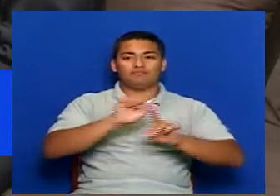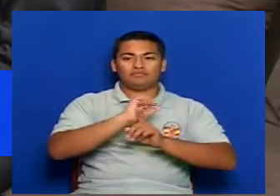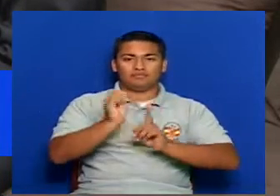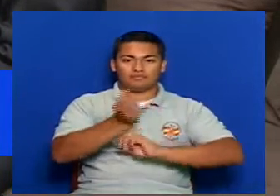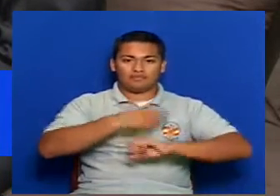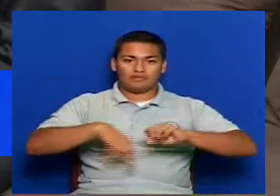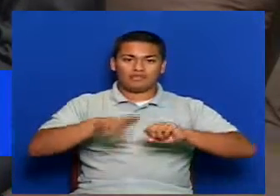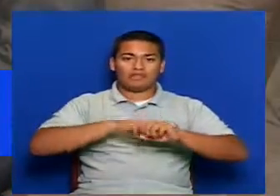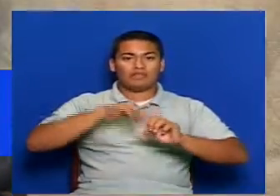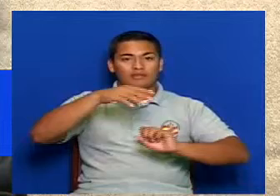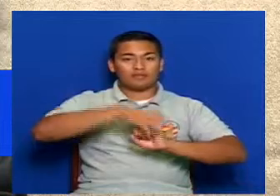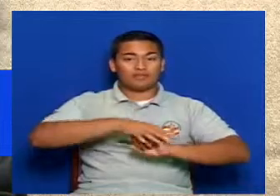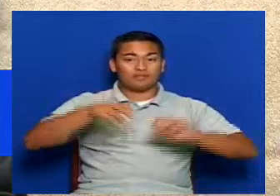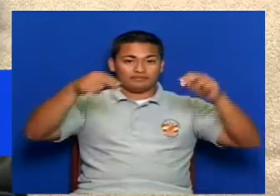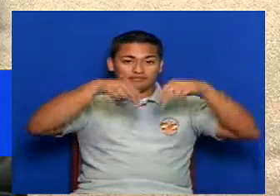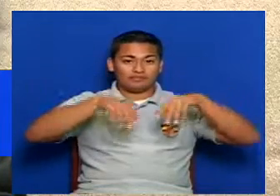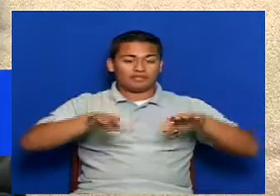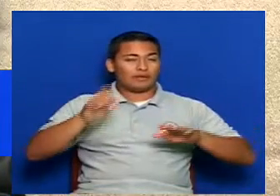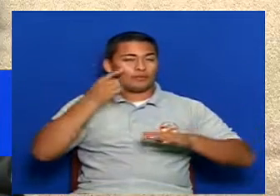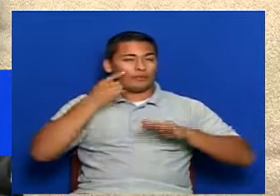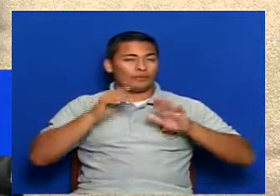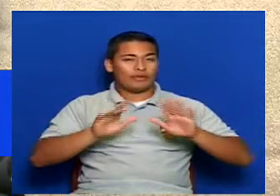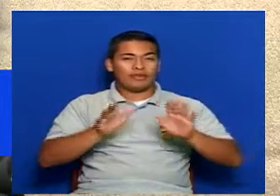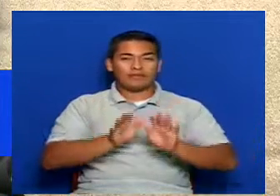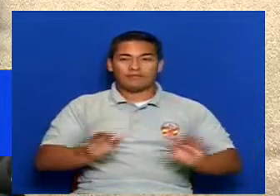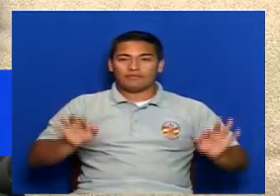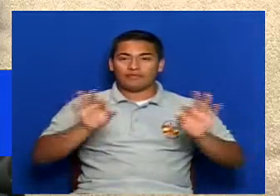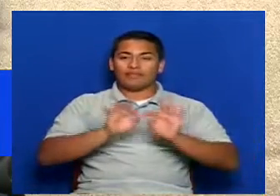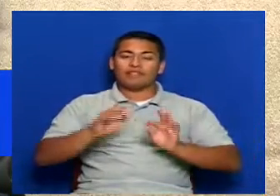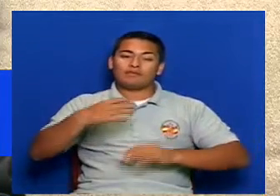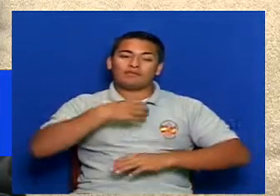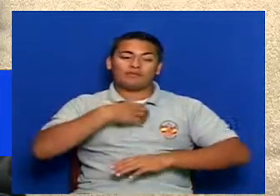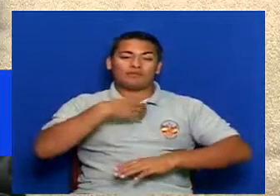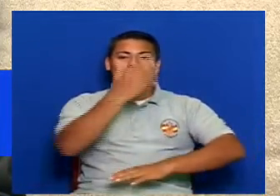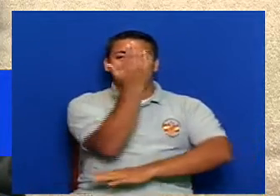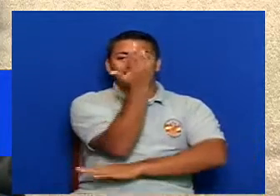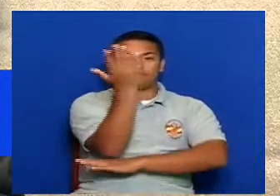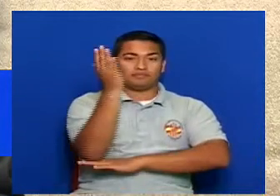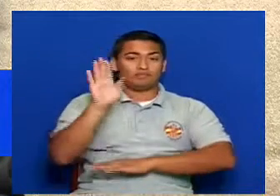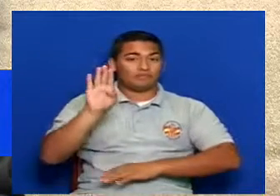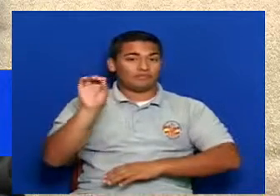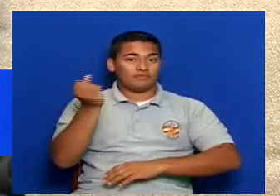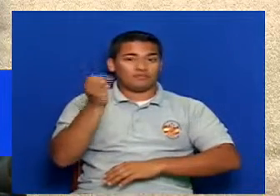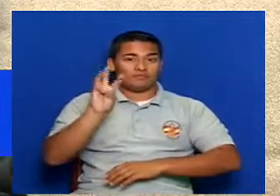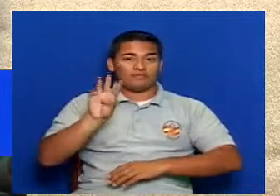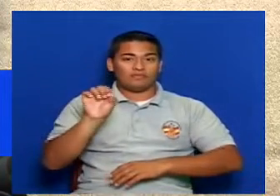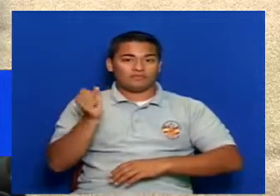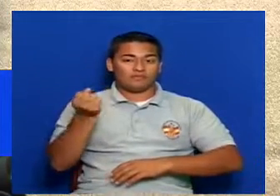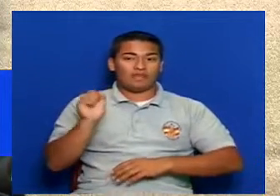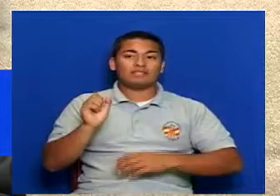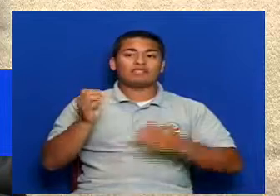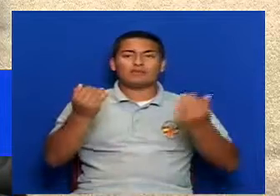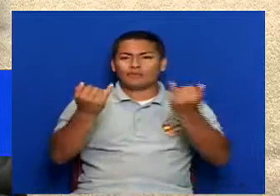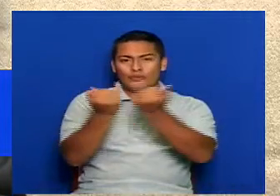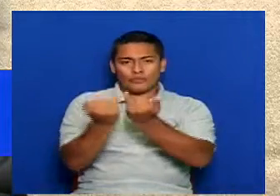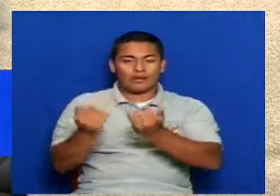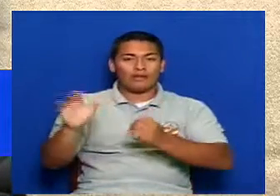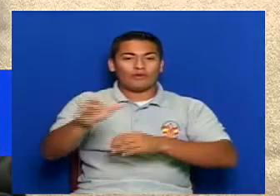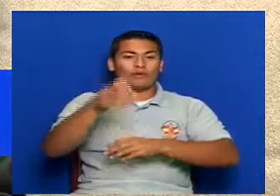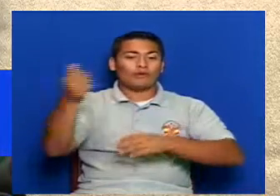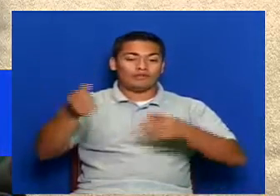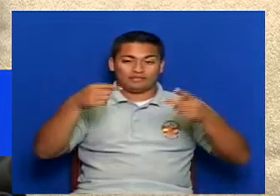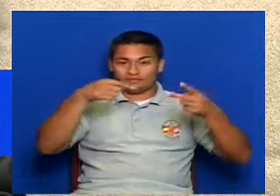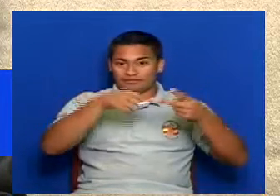medio ambiente hemos estado involucrados en tratar de que se preserven la reserva en tratar de al igual la otra gran